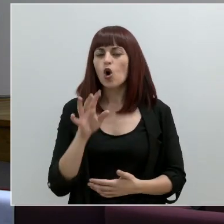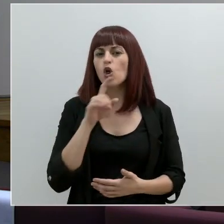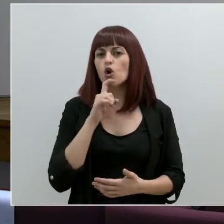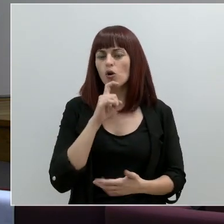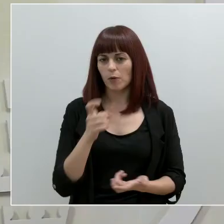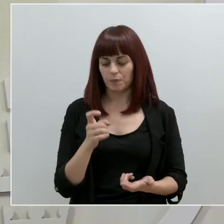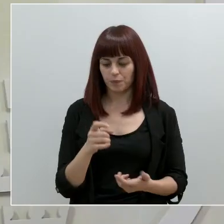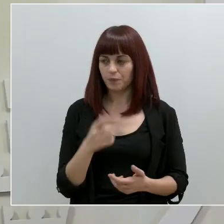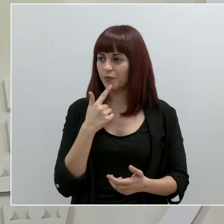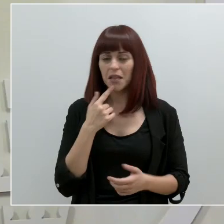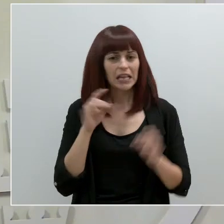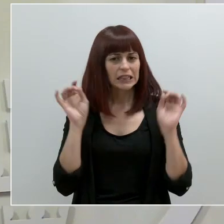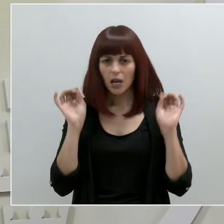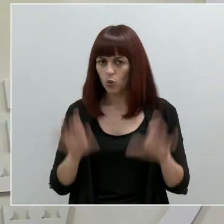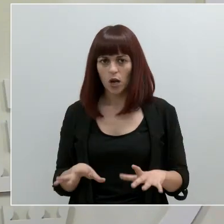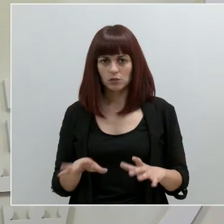pasada. Exactamente, queda tal cual